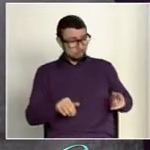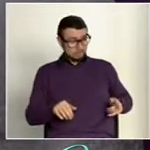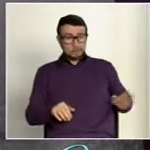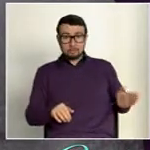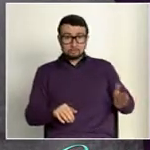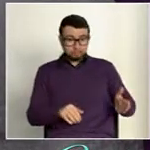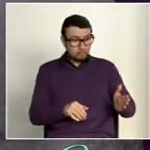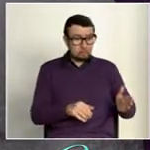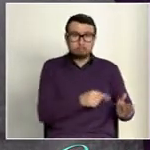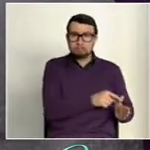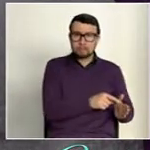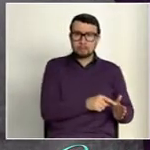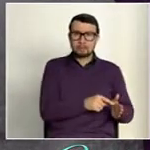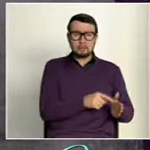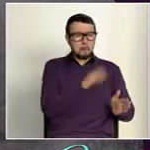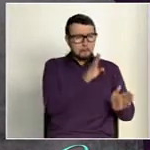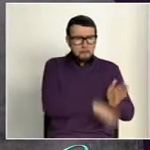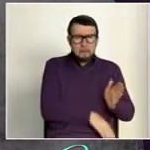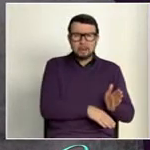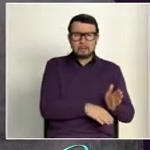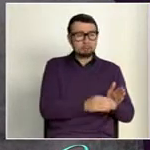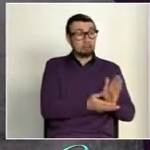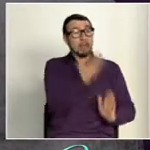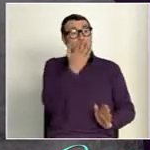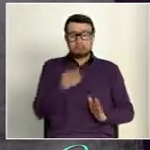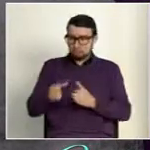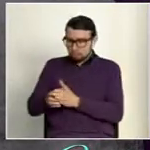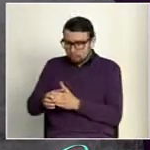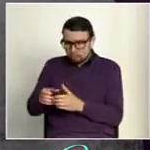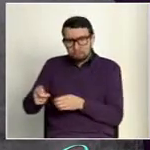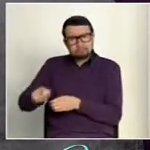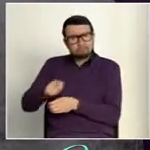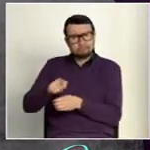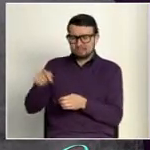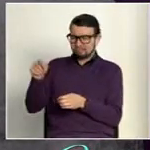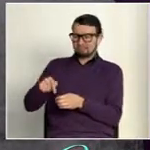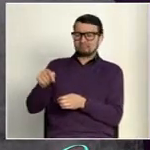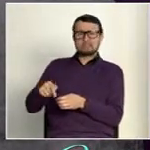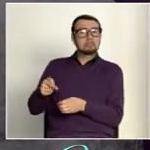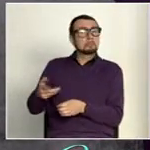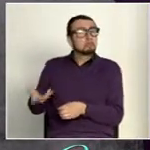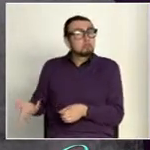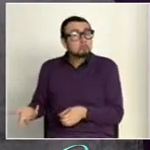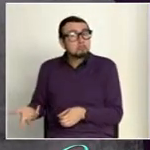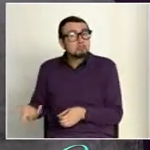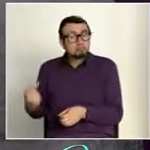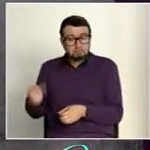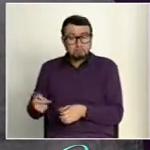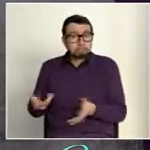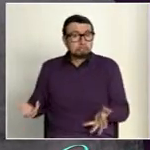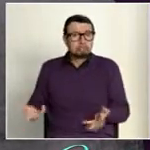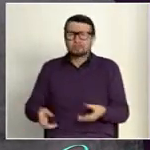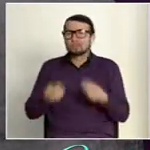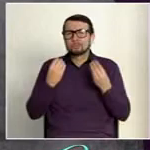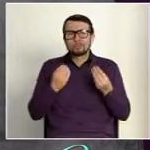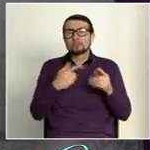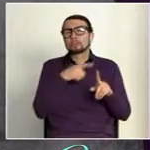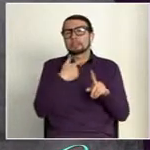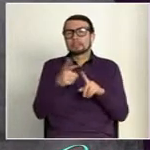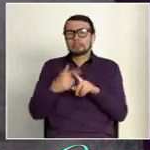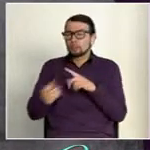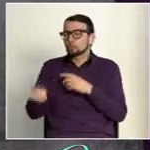Por costos y por todo. Entonces la pregunta es, ¿qué será lo que viene allí? Y así pasa con muchísimos